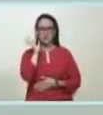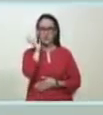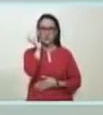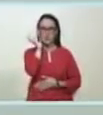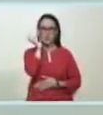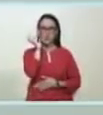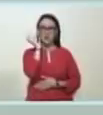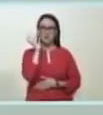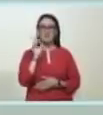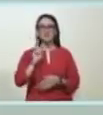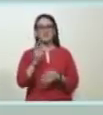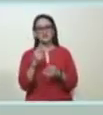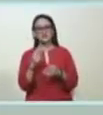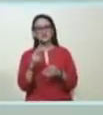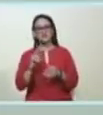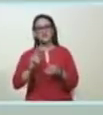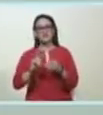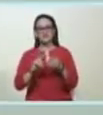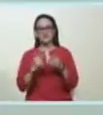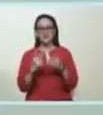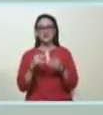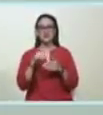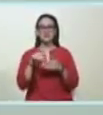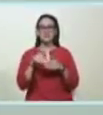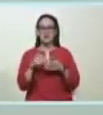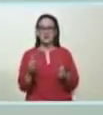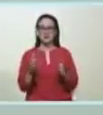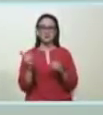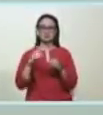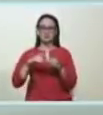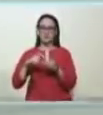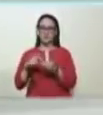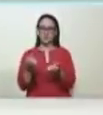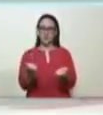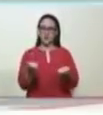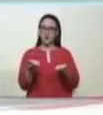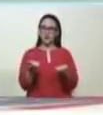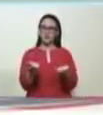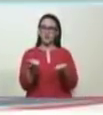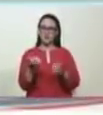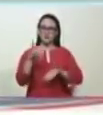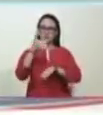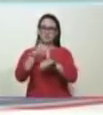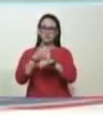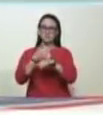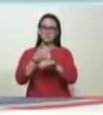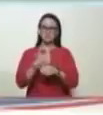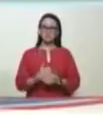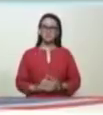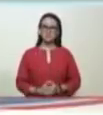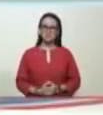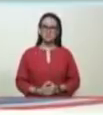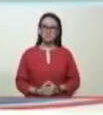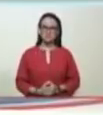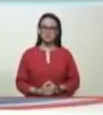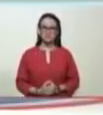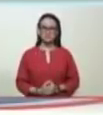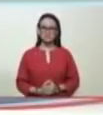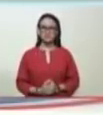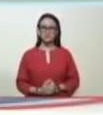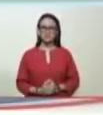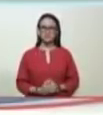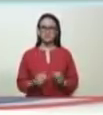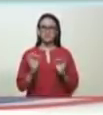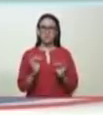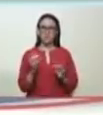ministros, viceministras y viceministros integrantes del Gabinete Ejecutivo, ciudadanos